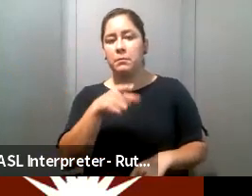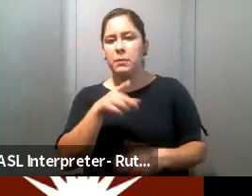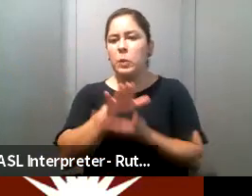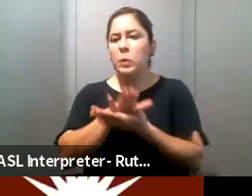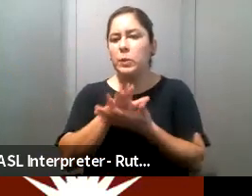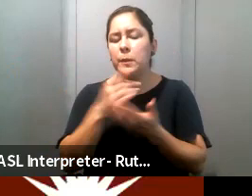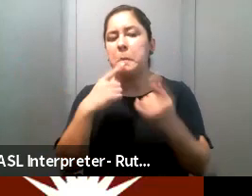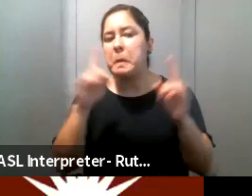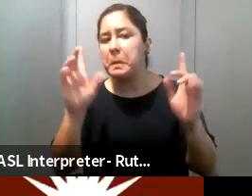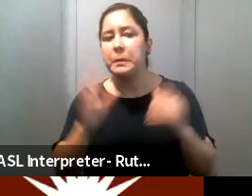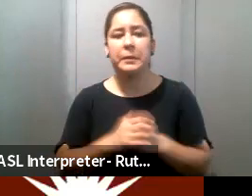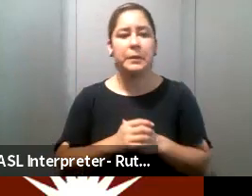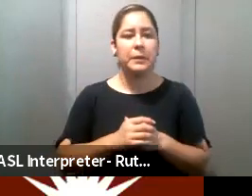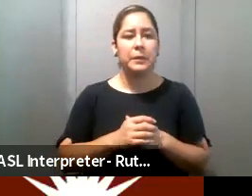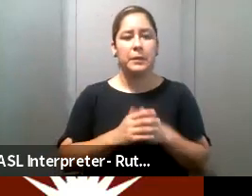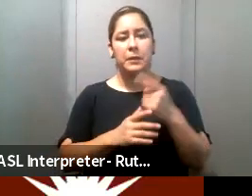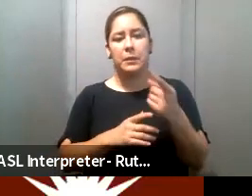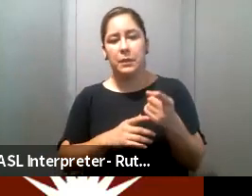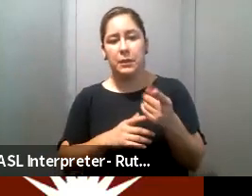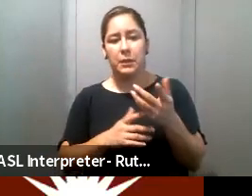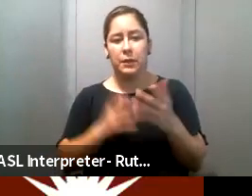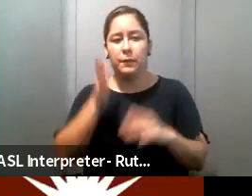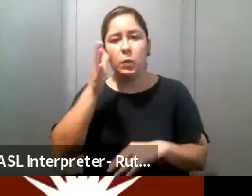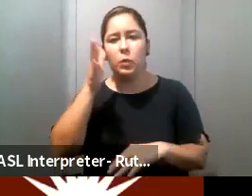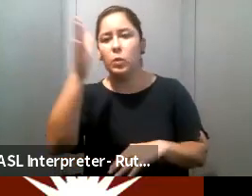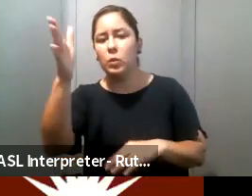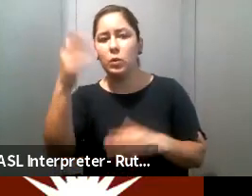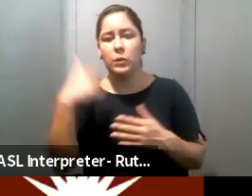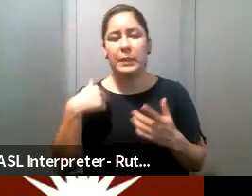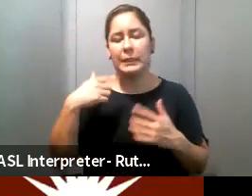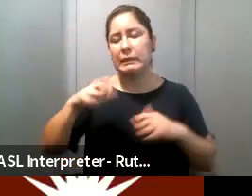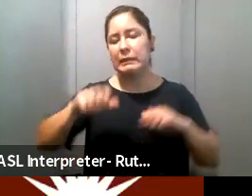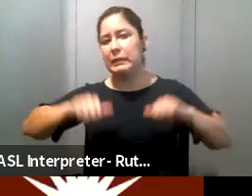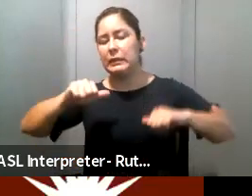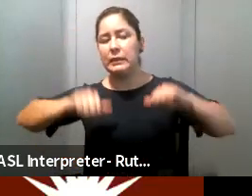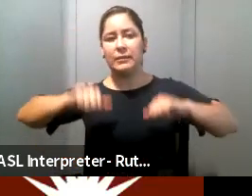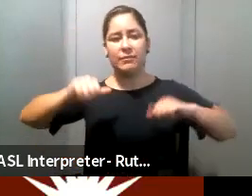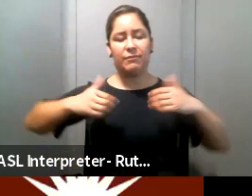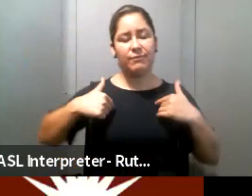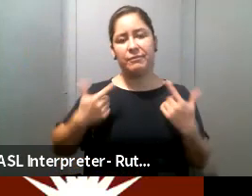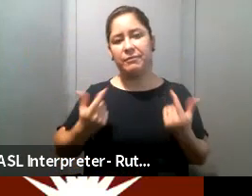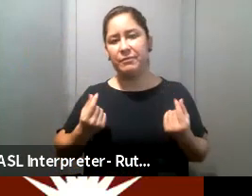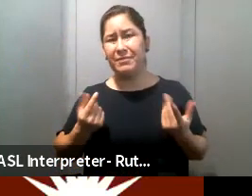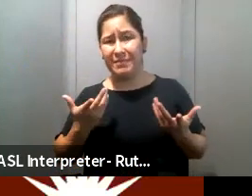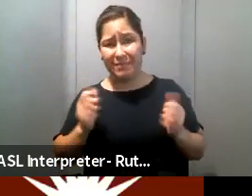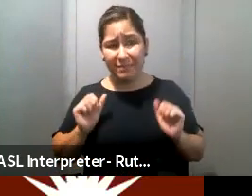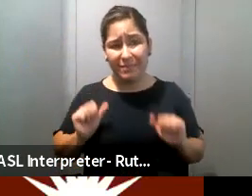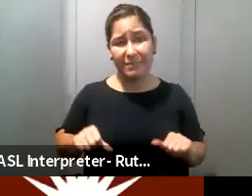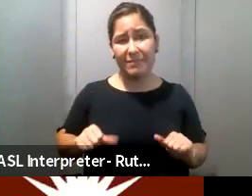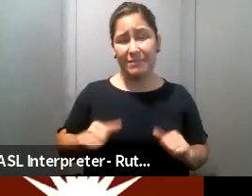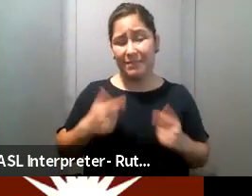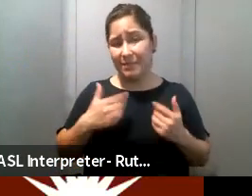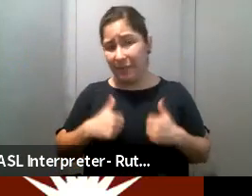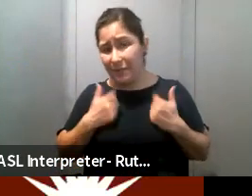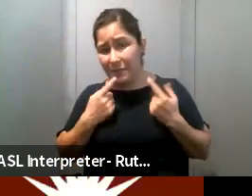qué nos depara el futuro, cuáles son esas situaciones en las que yo puedo tener una mejor bienestar para mi